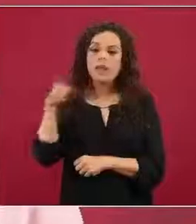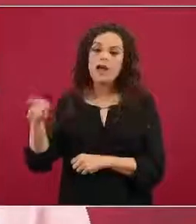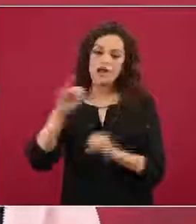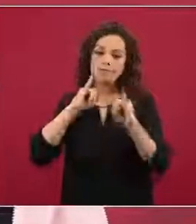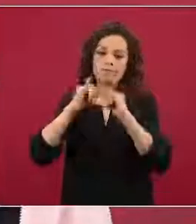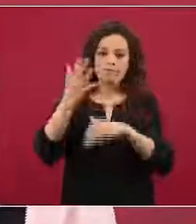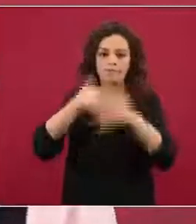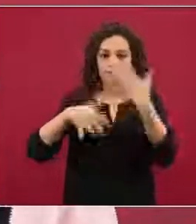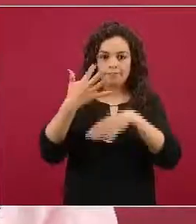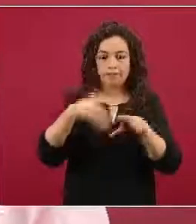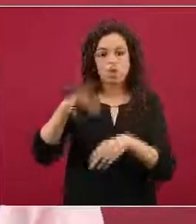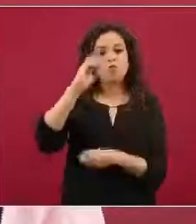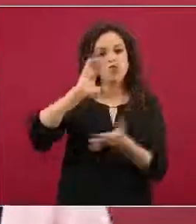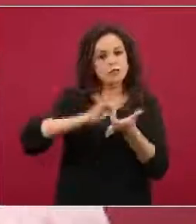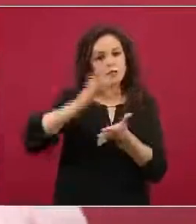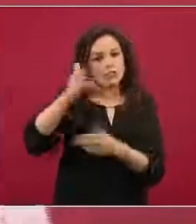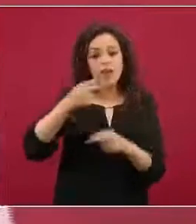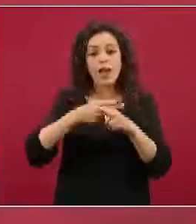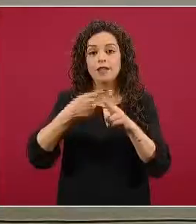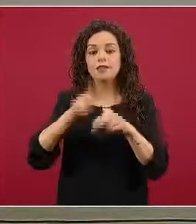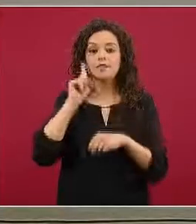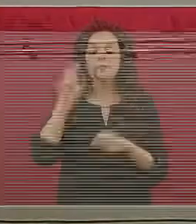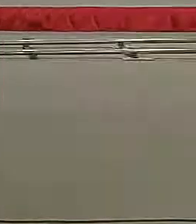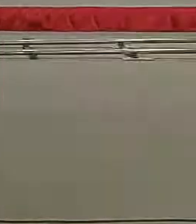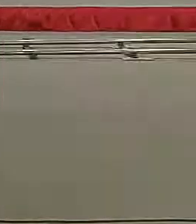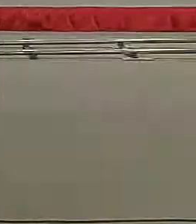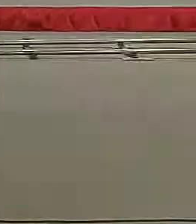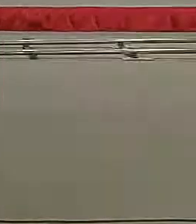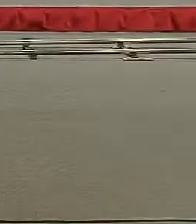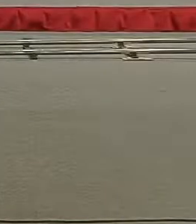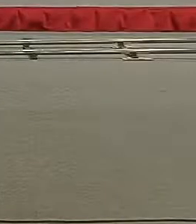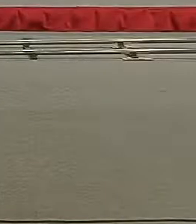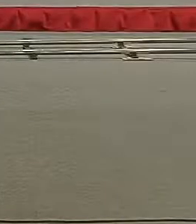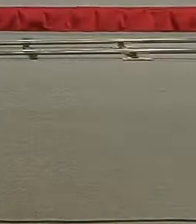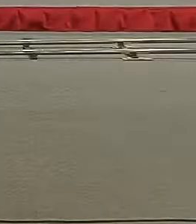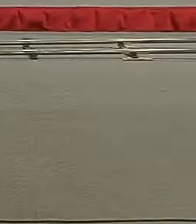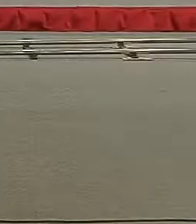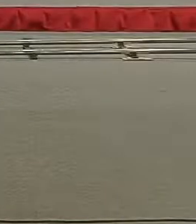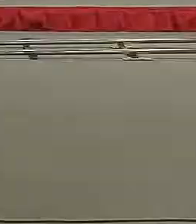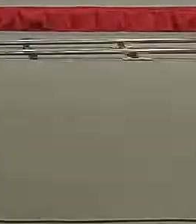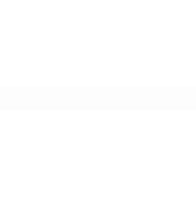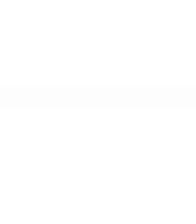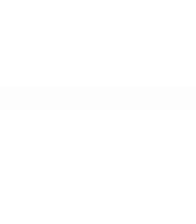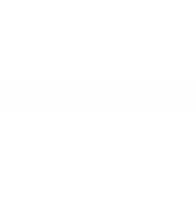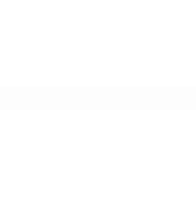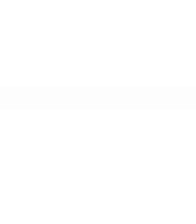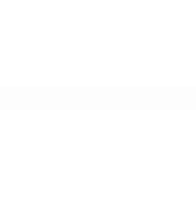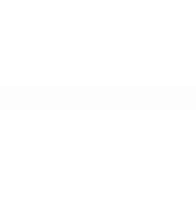Muchísimas gracias y hasta mañana. Gracias.